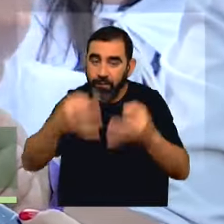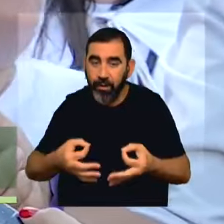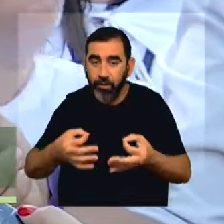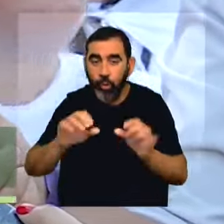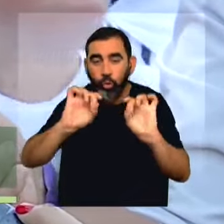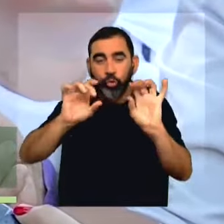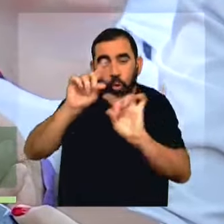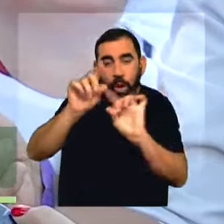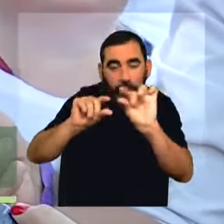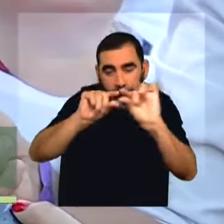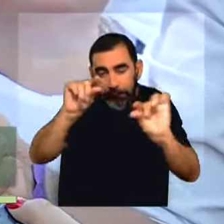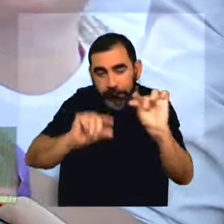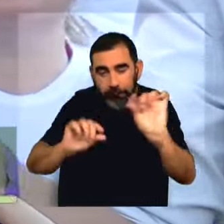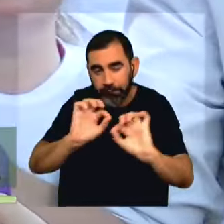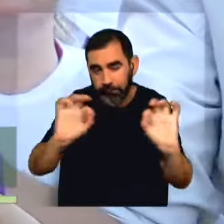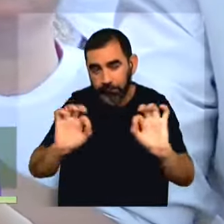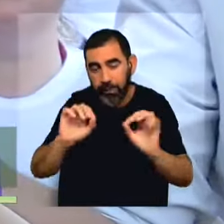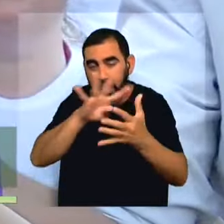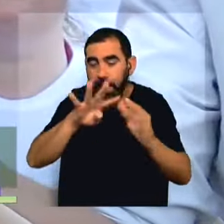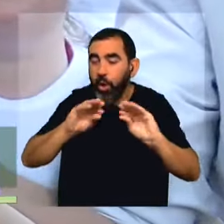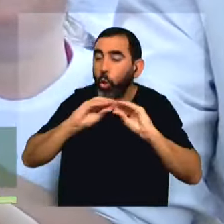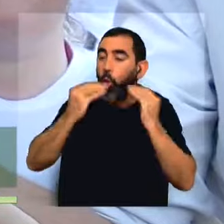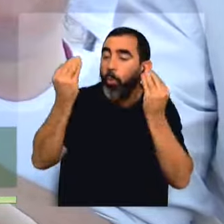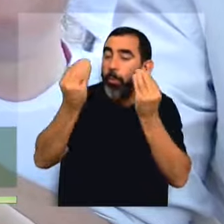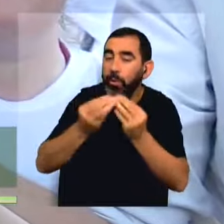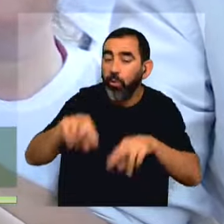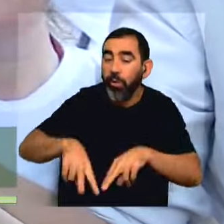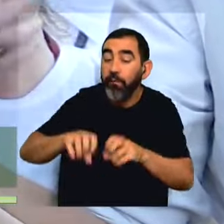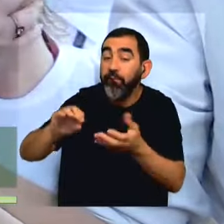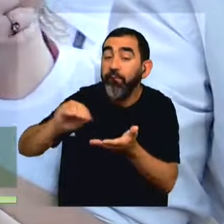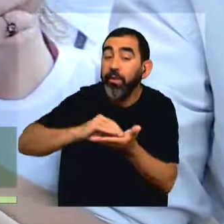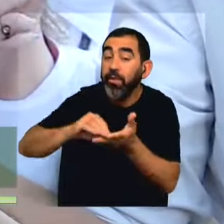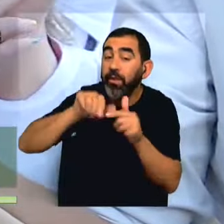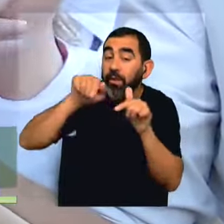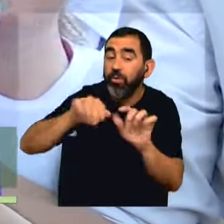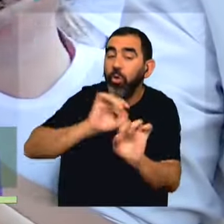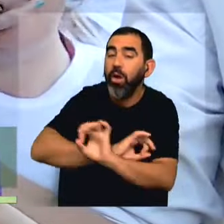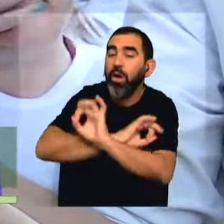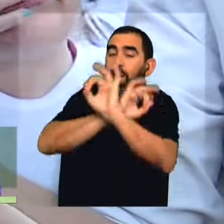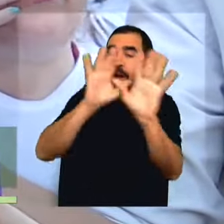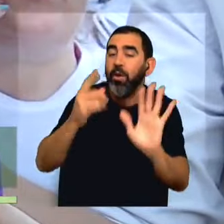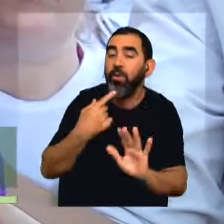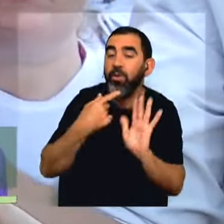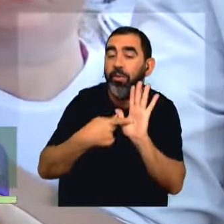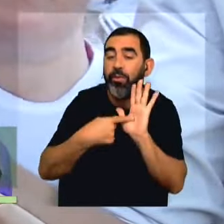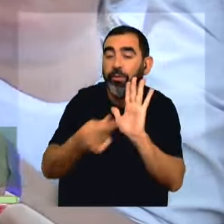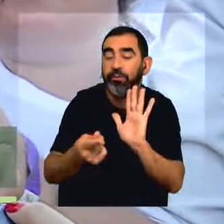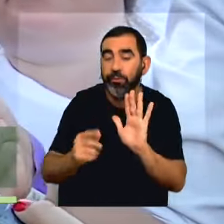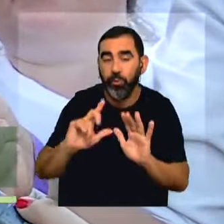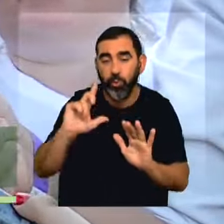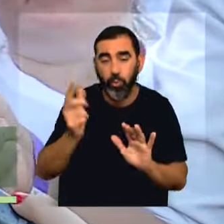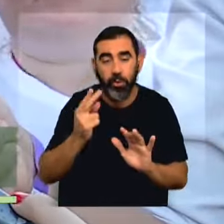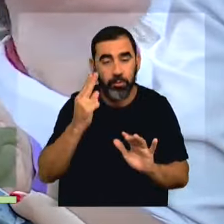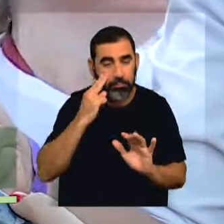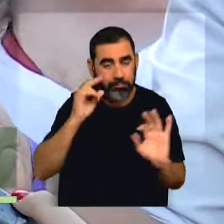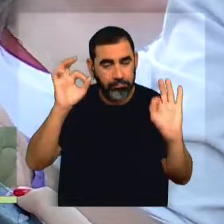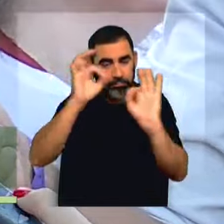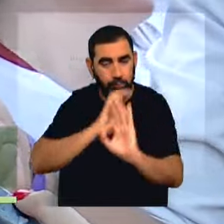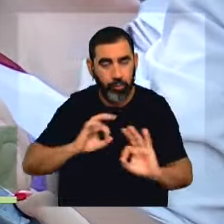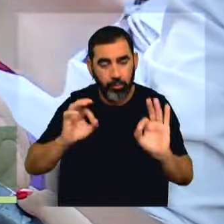líneas que a uno le sirve y otras no la administración administrativa la investigación administrativa claramente determinó que no hay ninguna acción